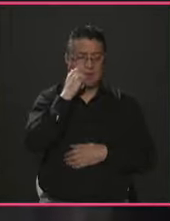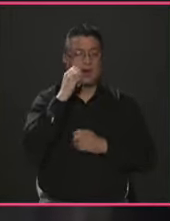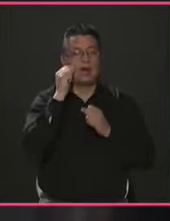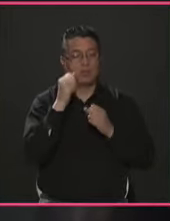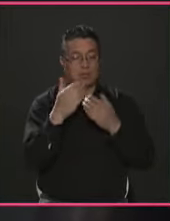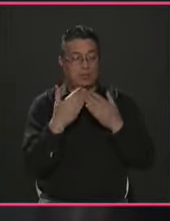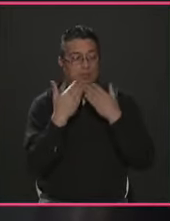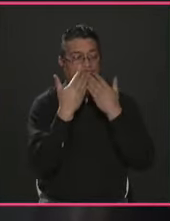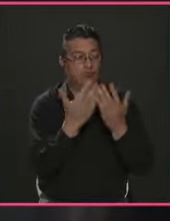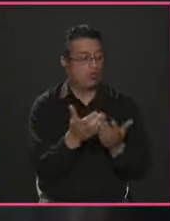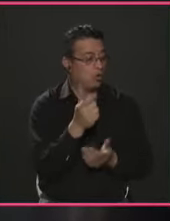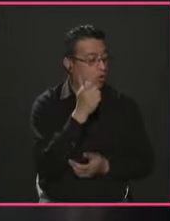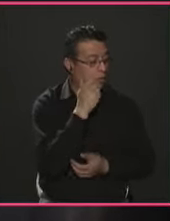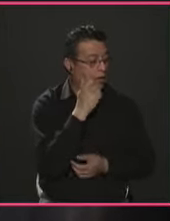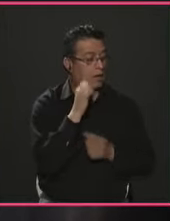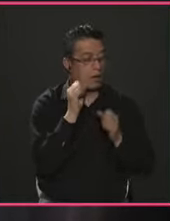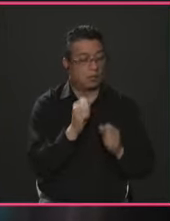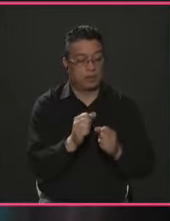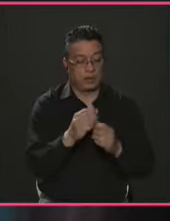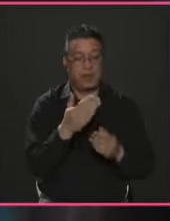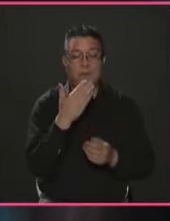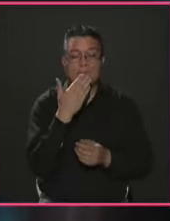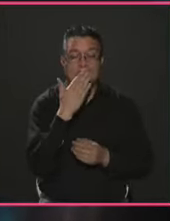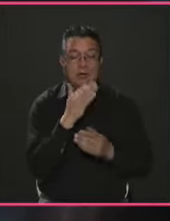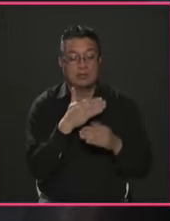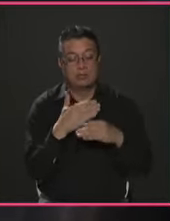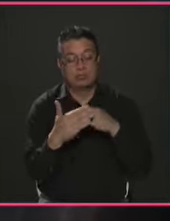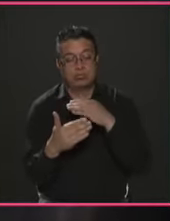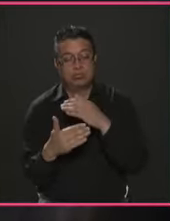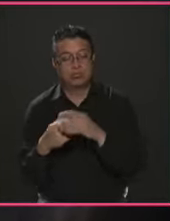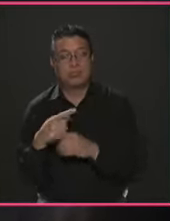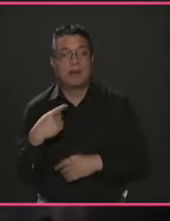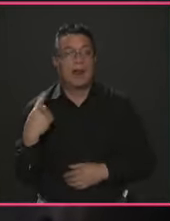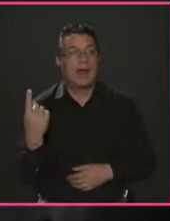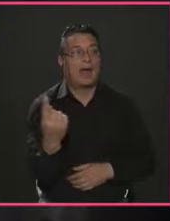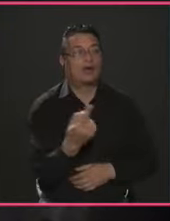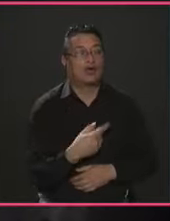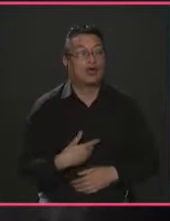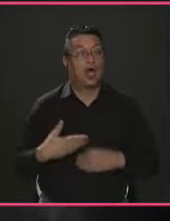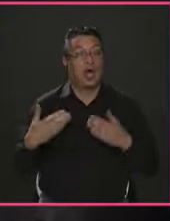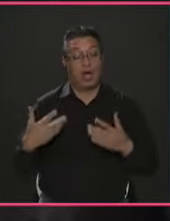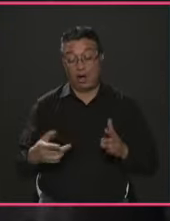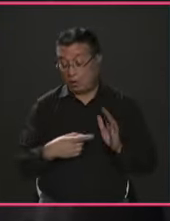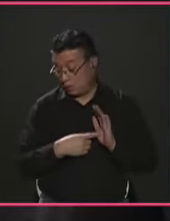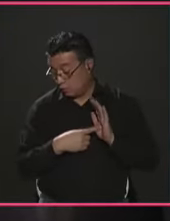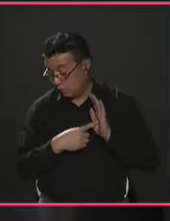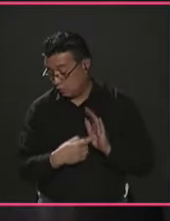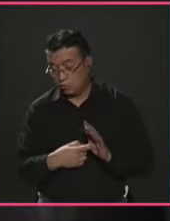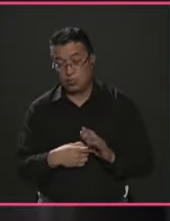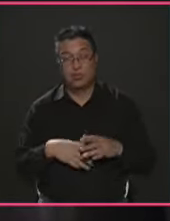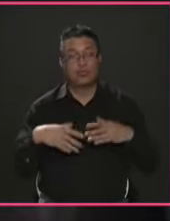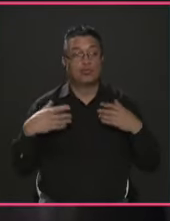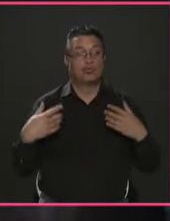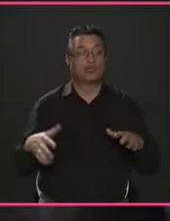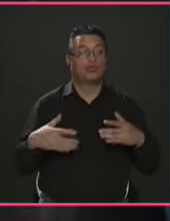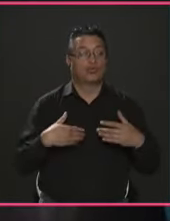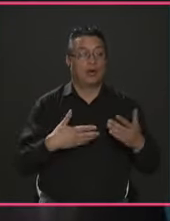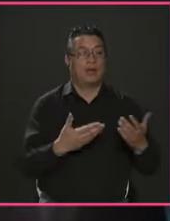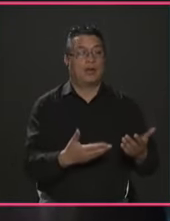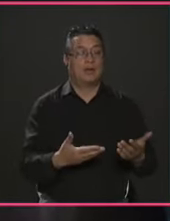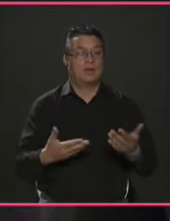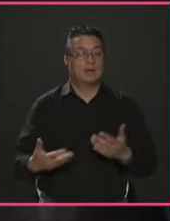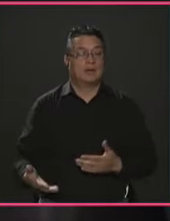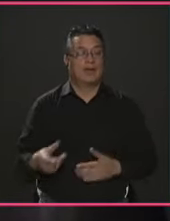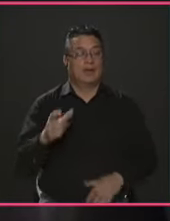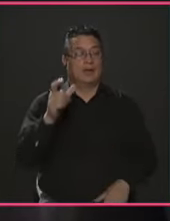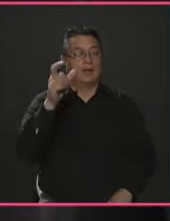servicio de la humanidad y puede hacer un bien inimaginable para todas y todos Bueno ahora vamos a presentar a una tremenda invitada